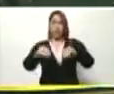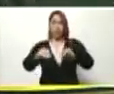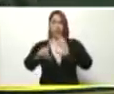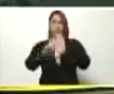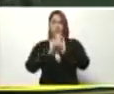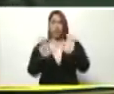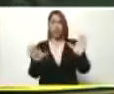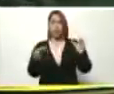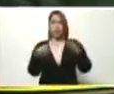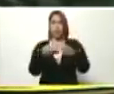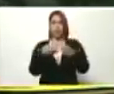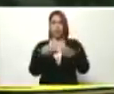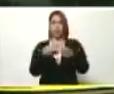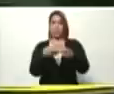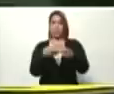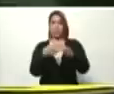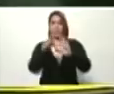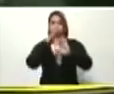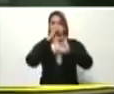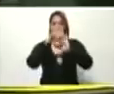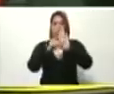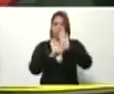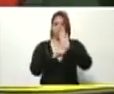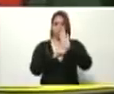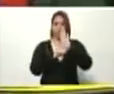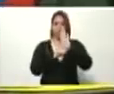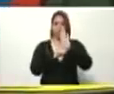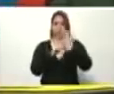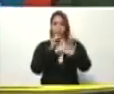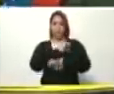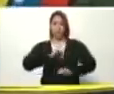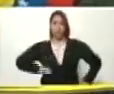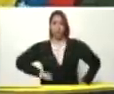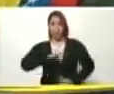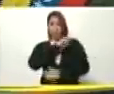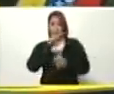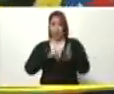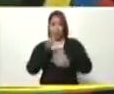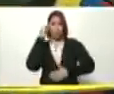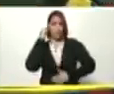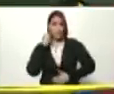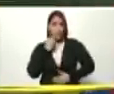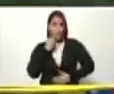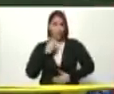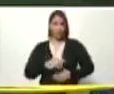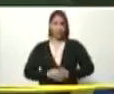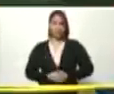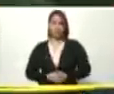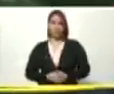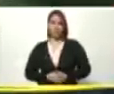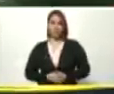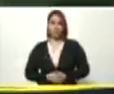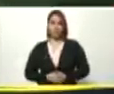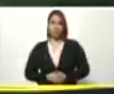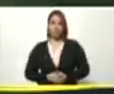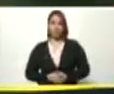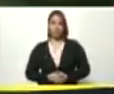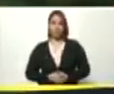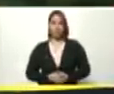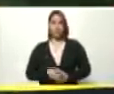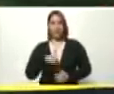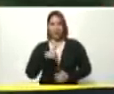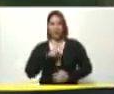orgánica constitucional de la Fuerza Armada Nacional Bolivariana. ¿Es una fuerza